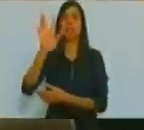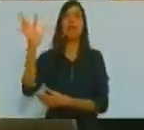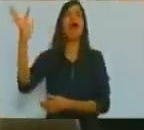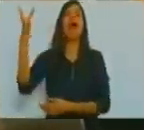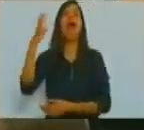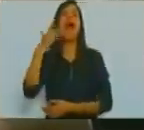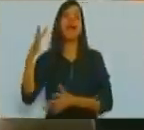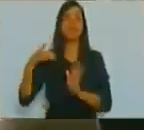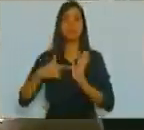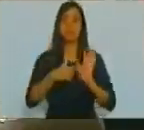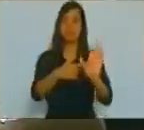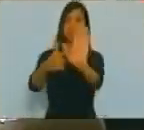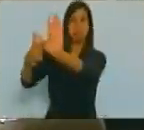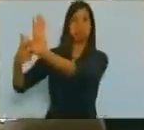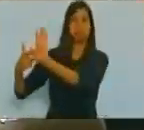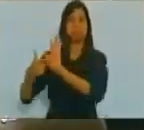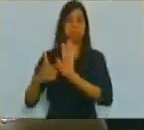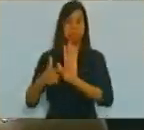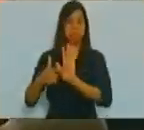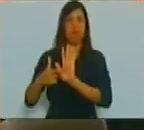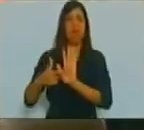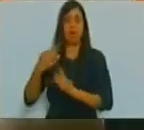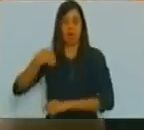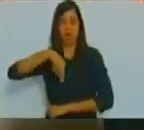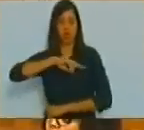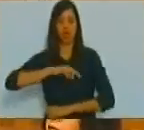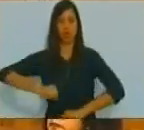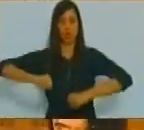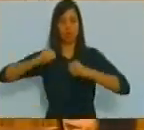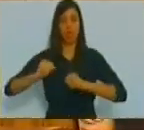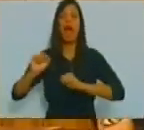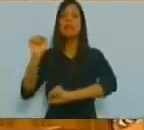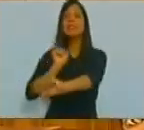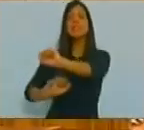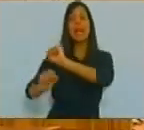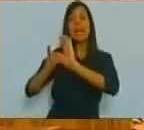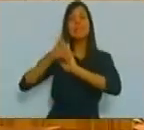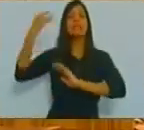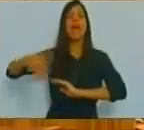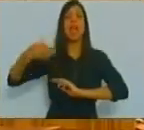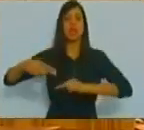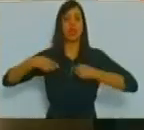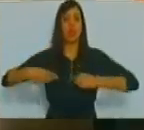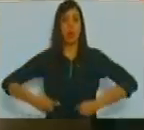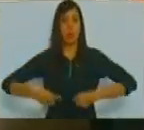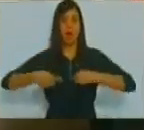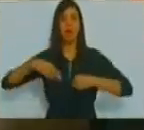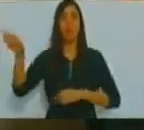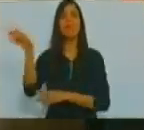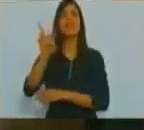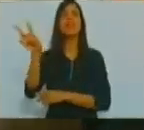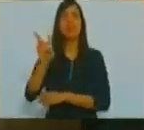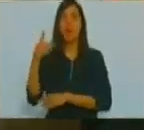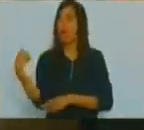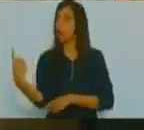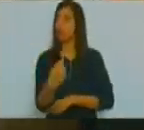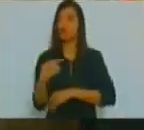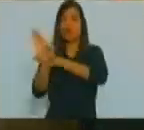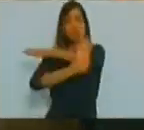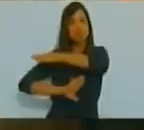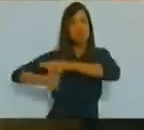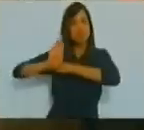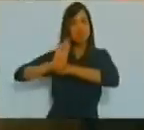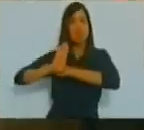porque estamos dependiendo no sólo en los derechos humanos de los venezolanos estamos